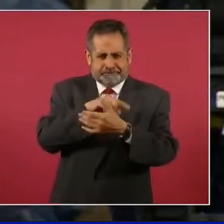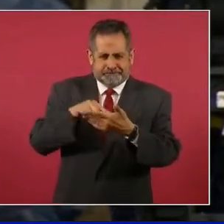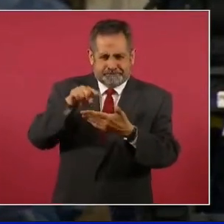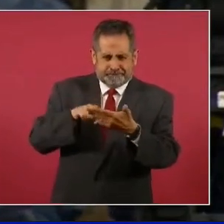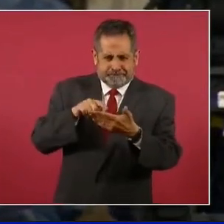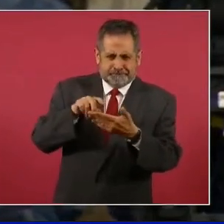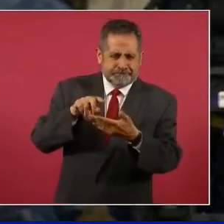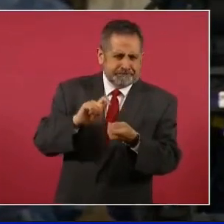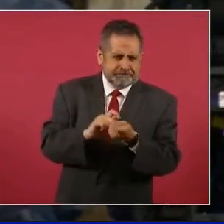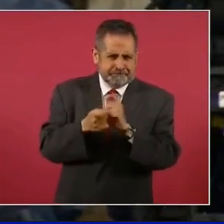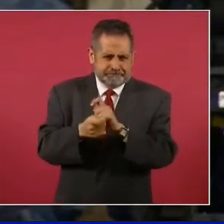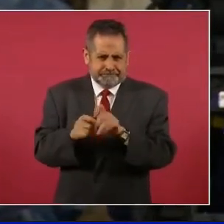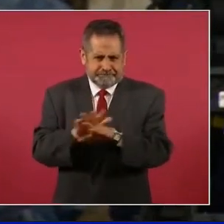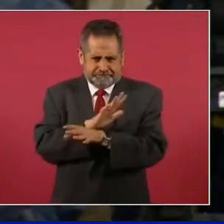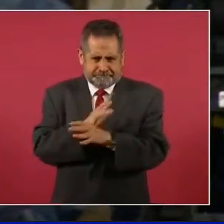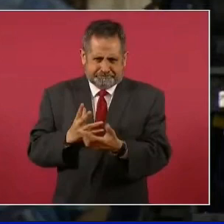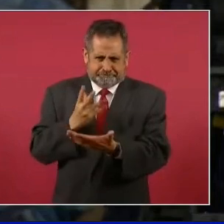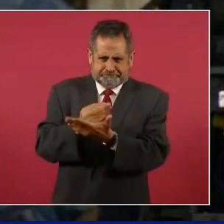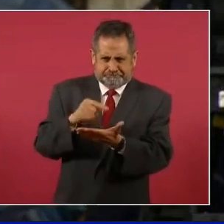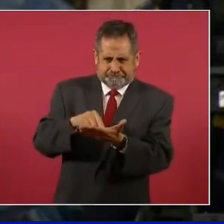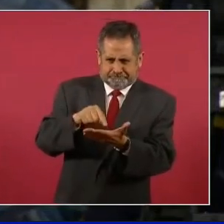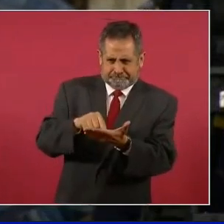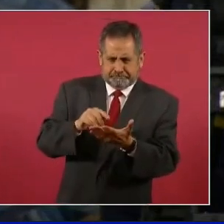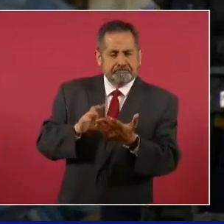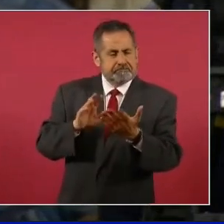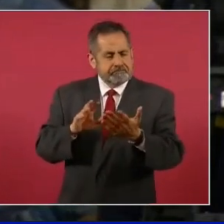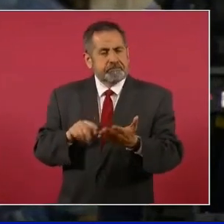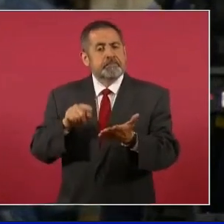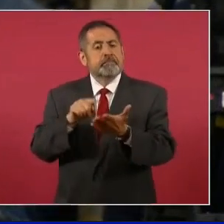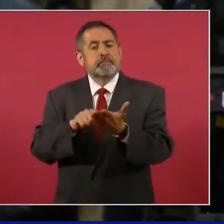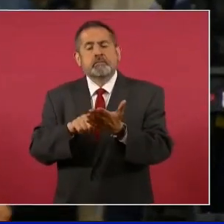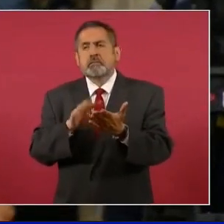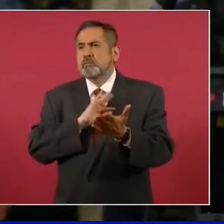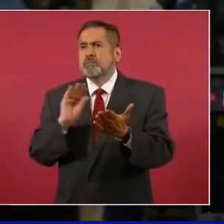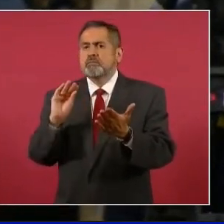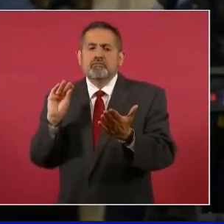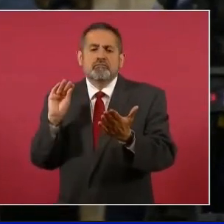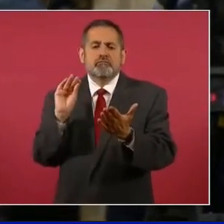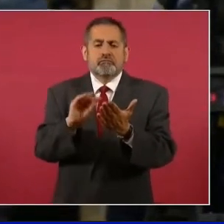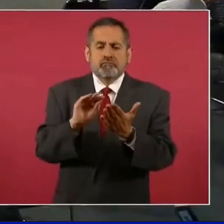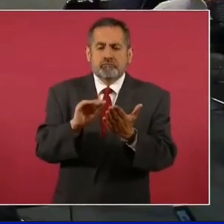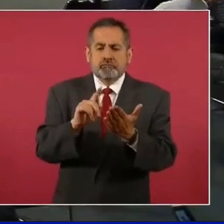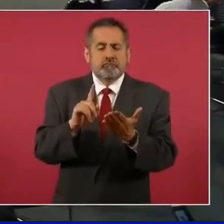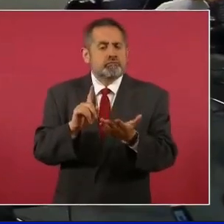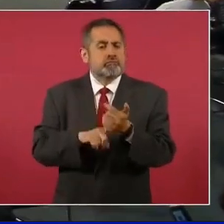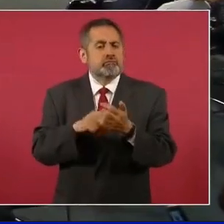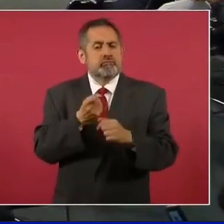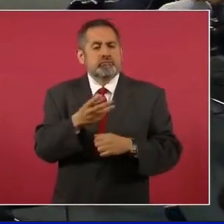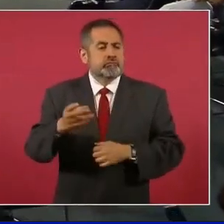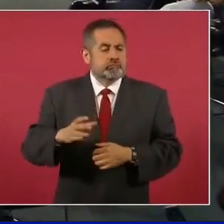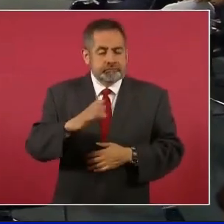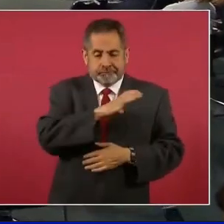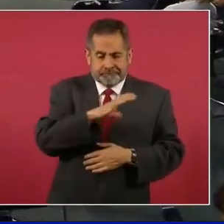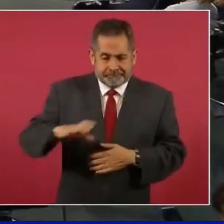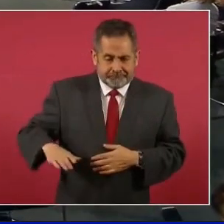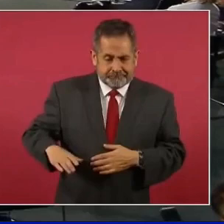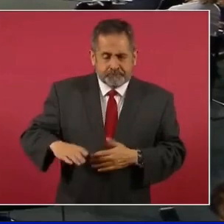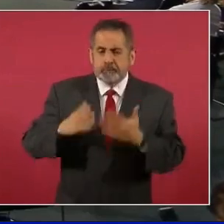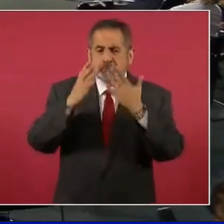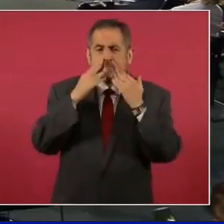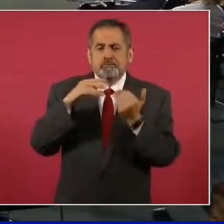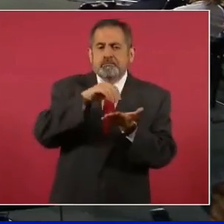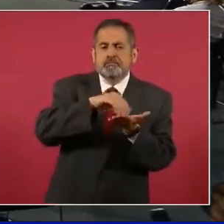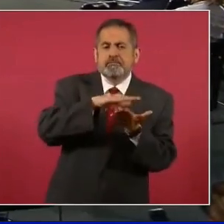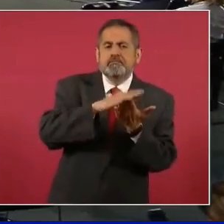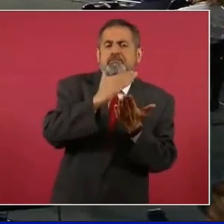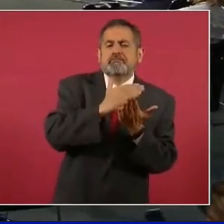reforma pudiera incluir la legislación en el tema de los candidatos no registrados, sobre todo